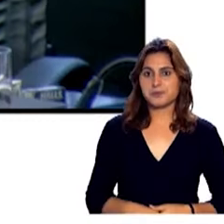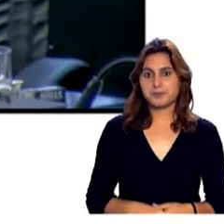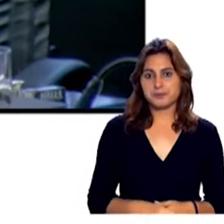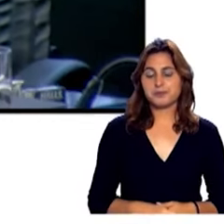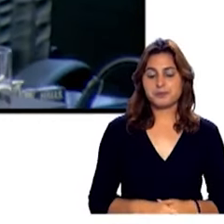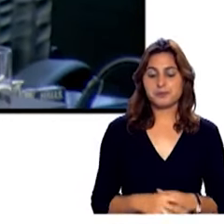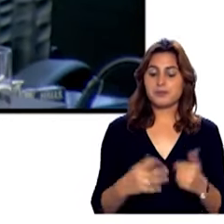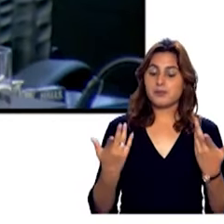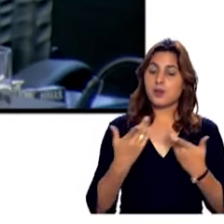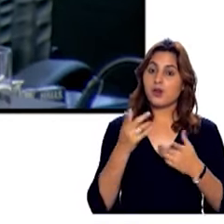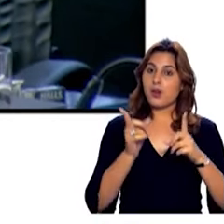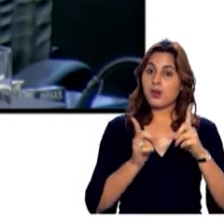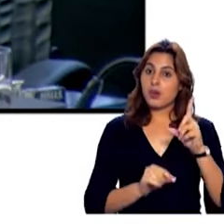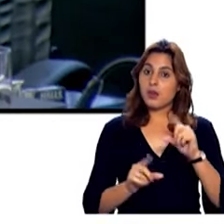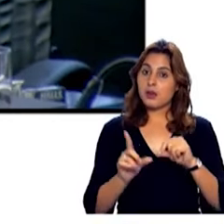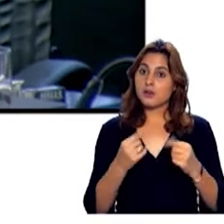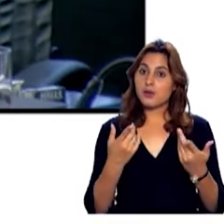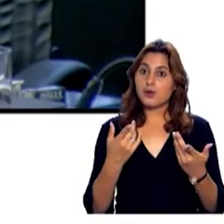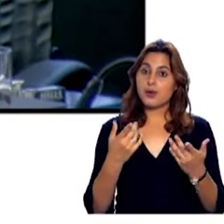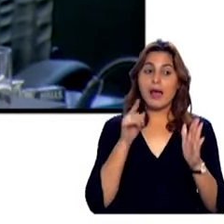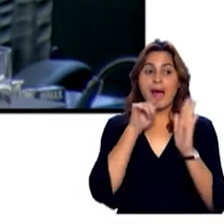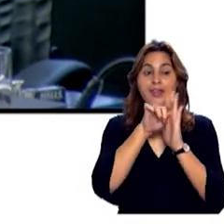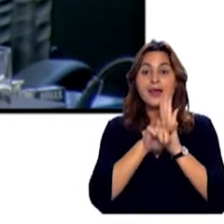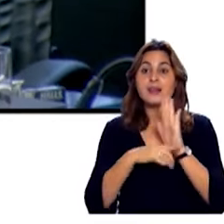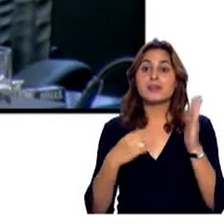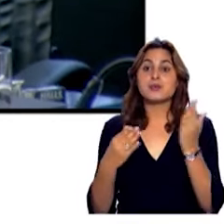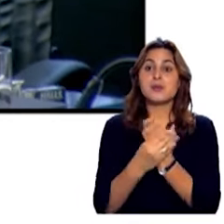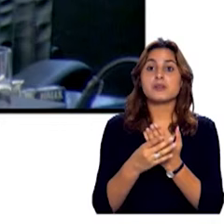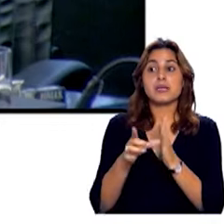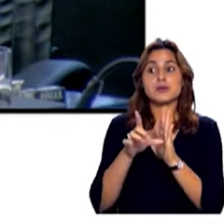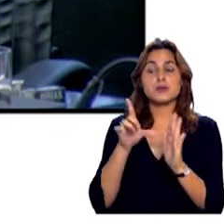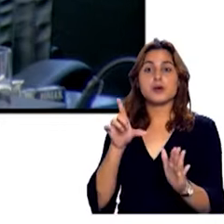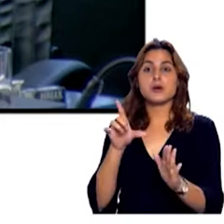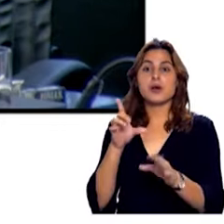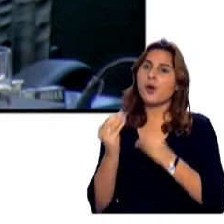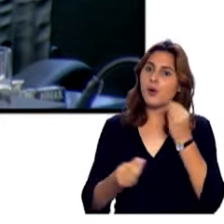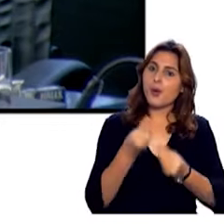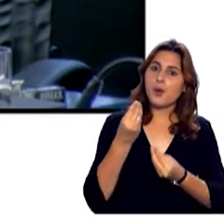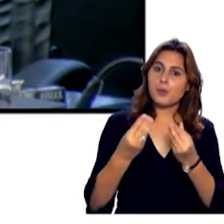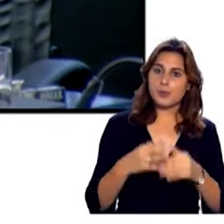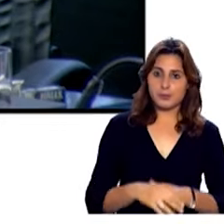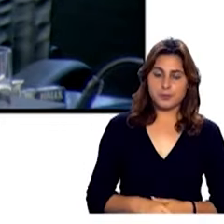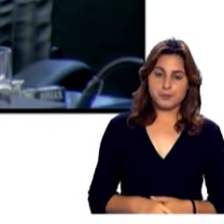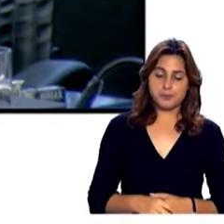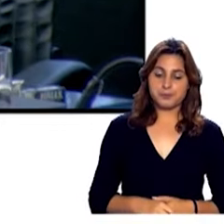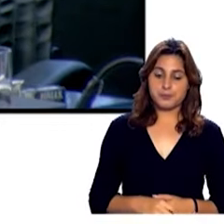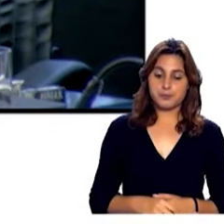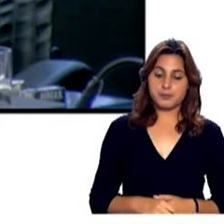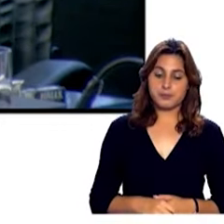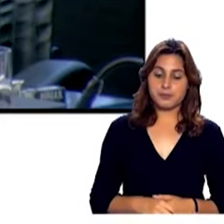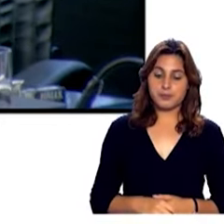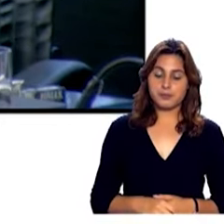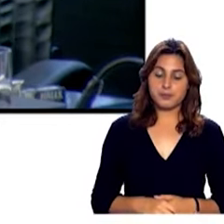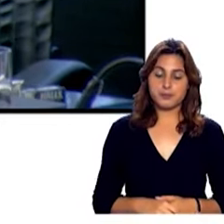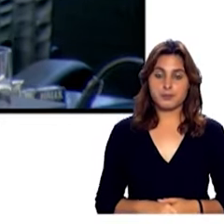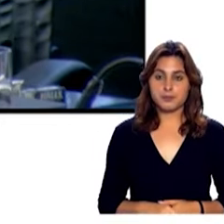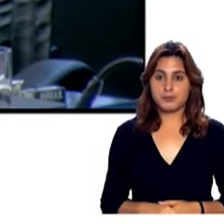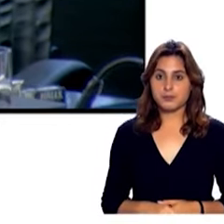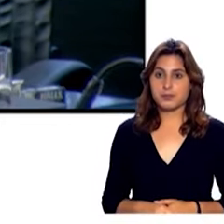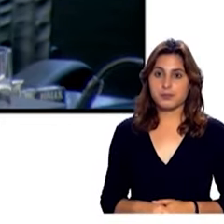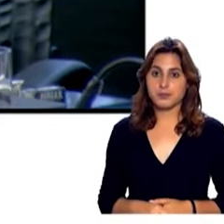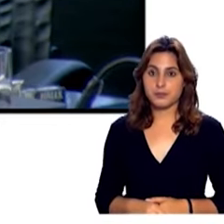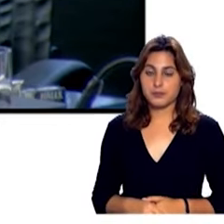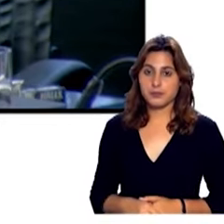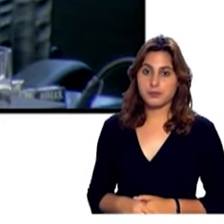atras filtro una vez ha un trmite Anunci del recurso y luego se formaliza el recurso se